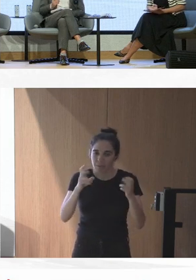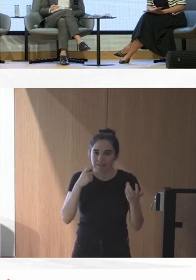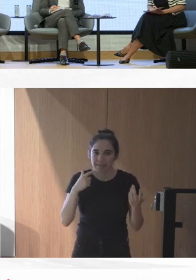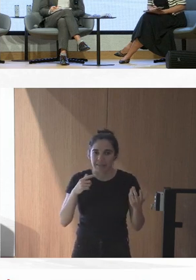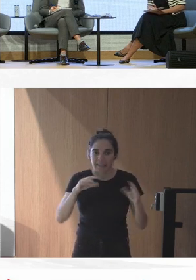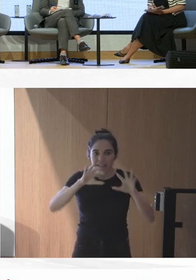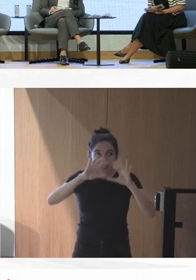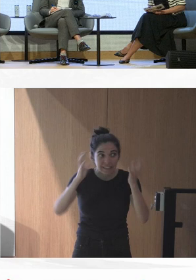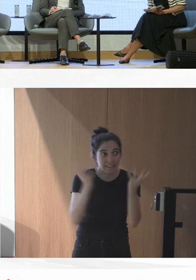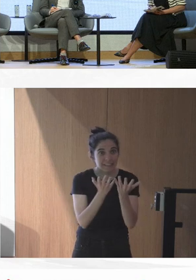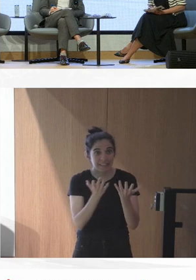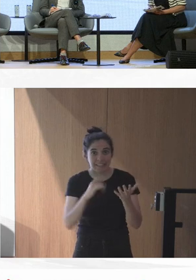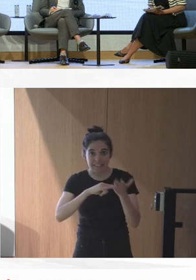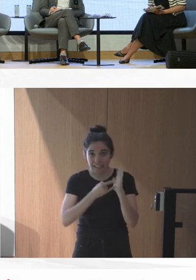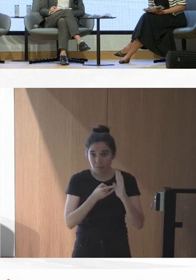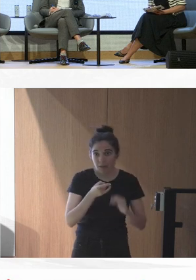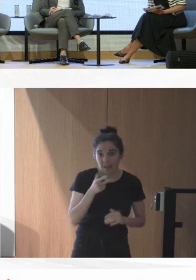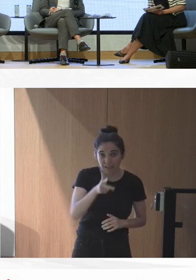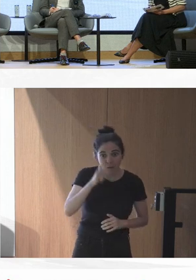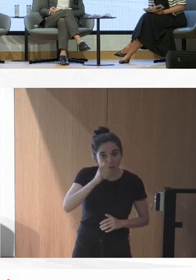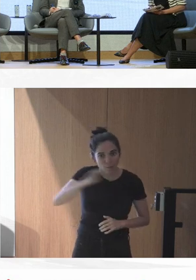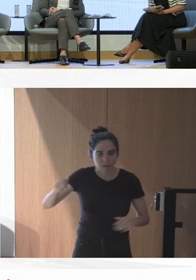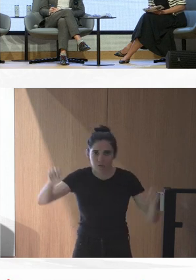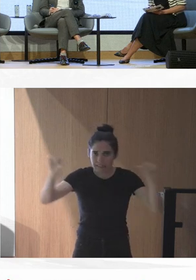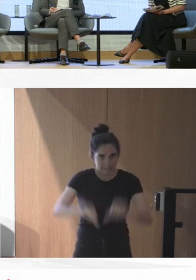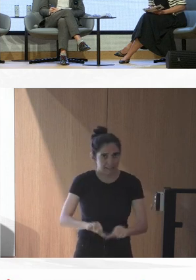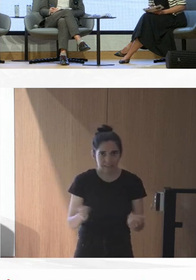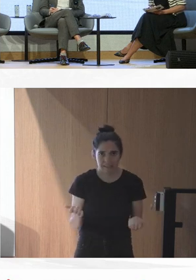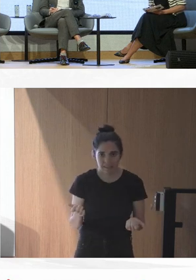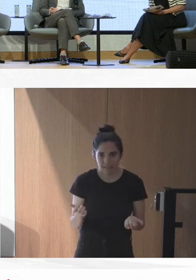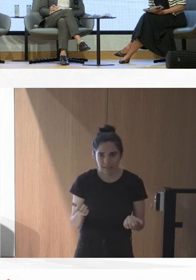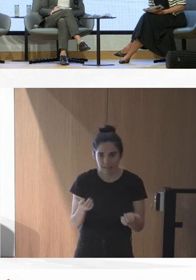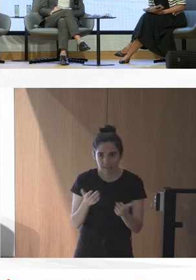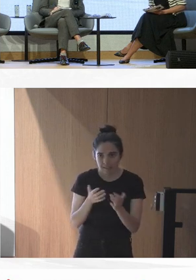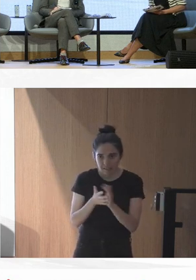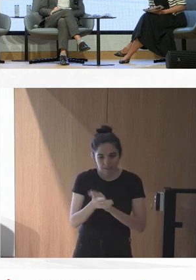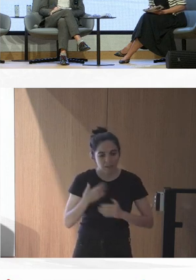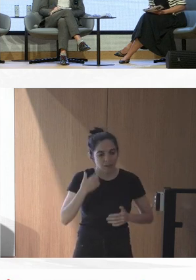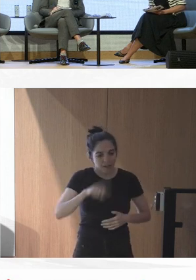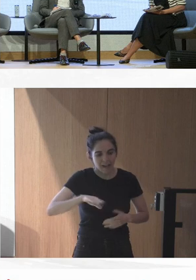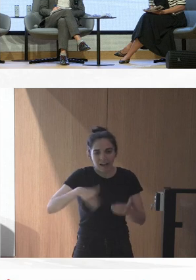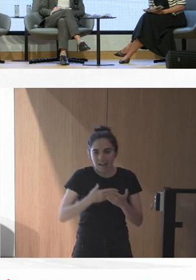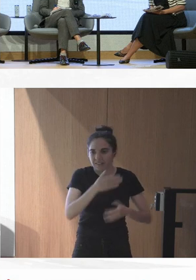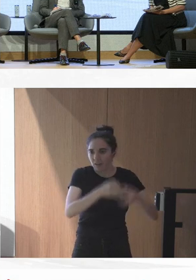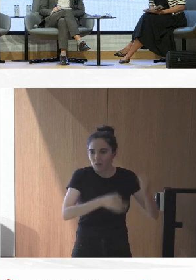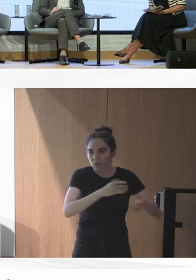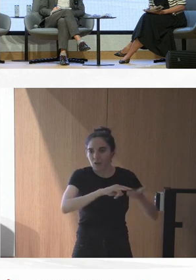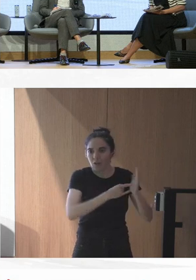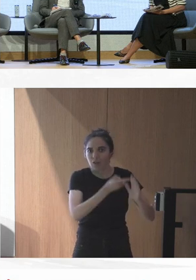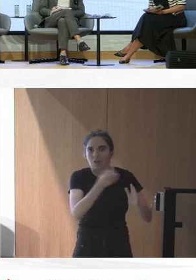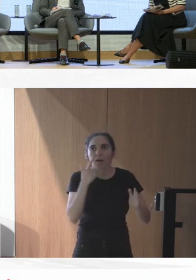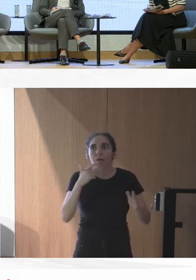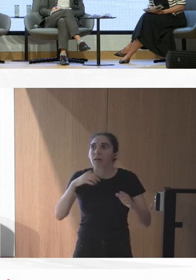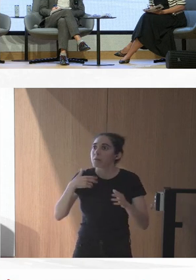de derechos humanos, ¿no? Y en qué medida los operadores de justicia incorporan en sus prácticas los estándares internacionales de